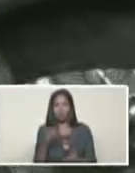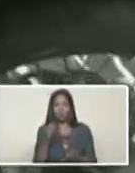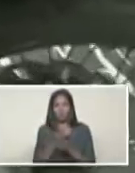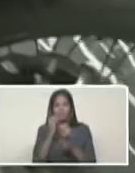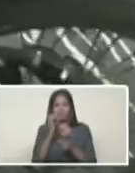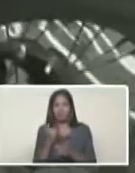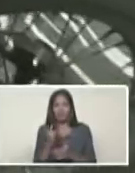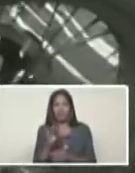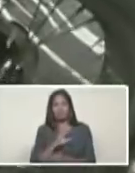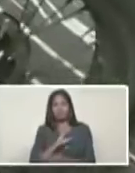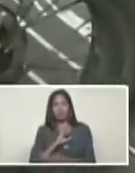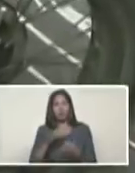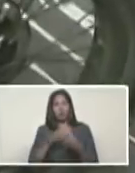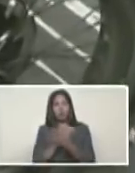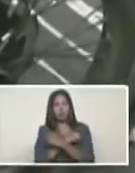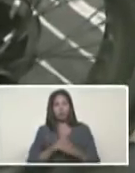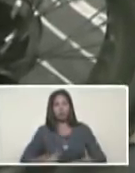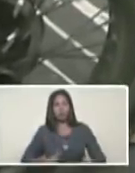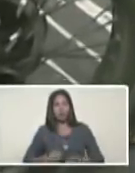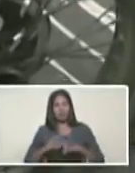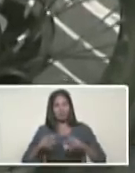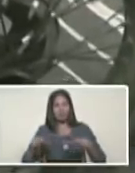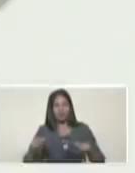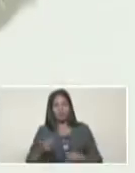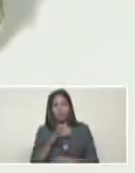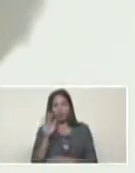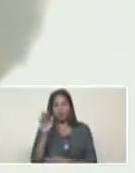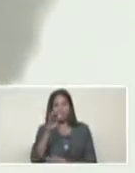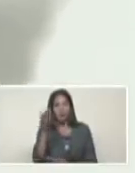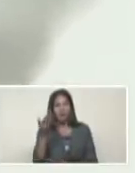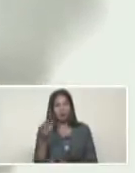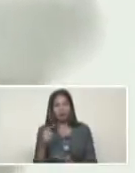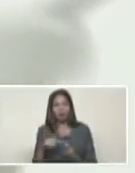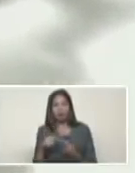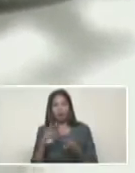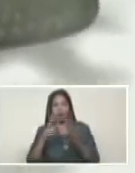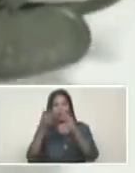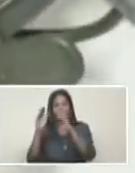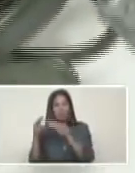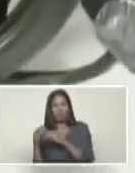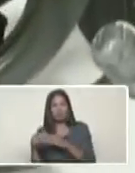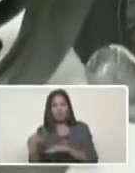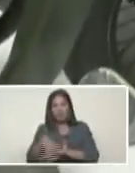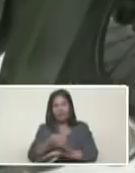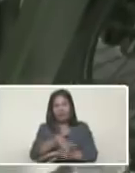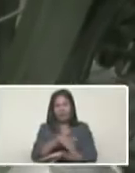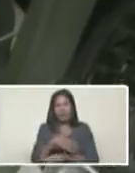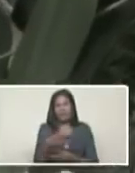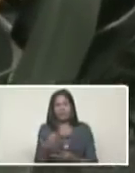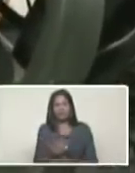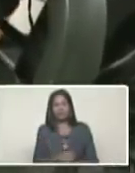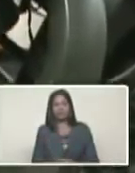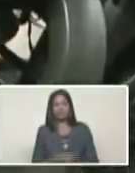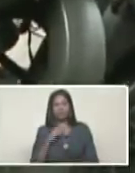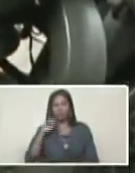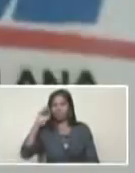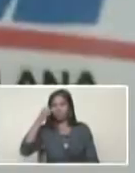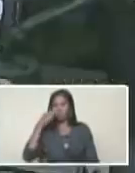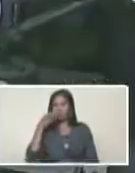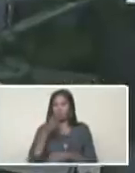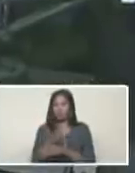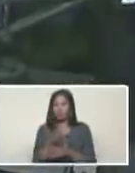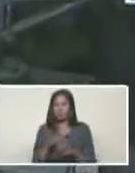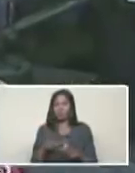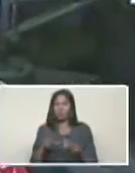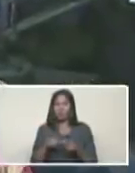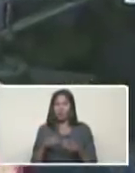soldado venezolano en el terreno, en el barrio, en la comunidad, en la calle. Yo recuerdo que estuvimos